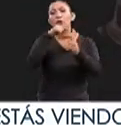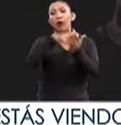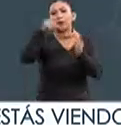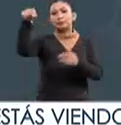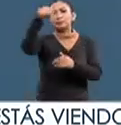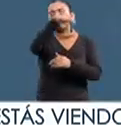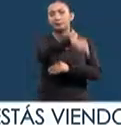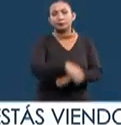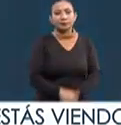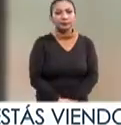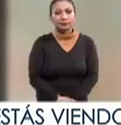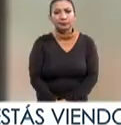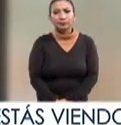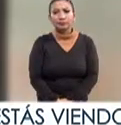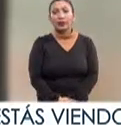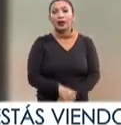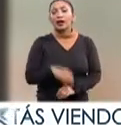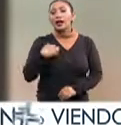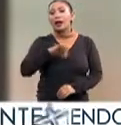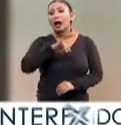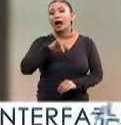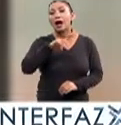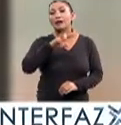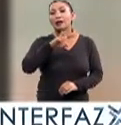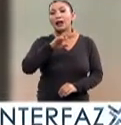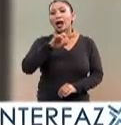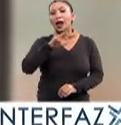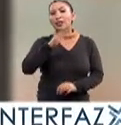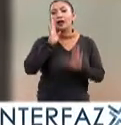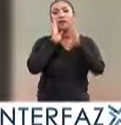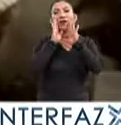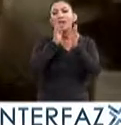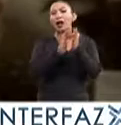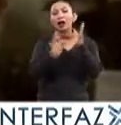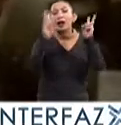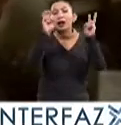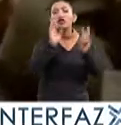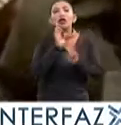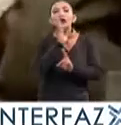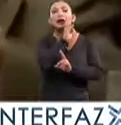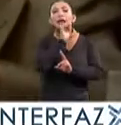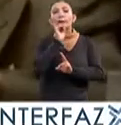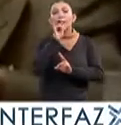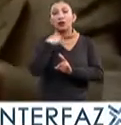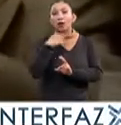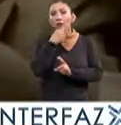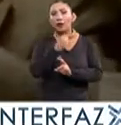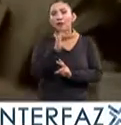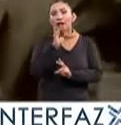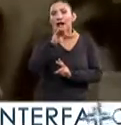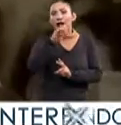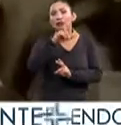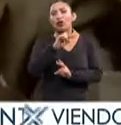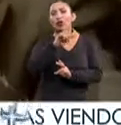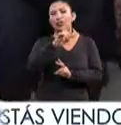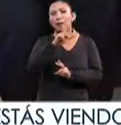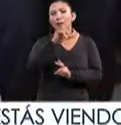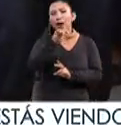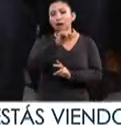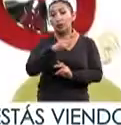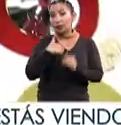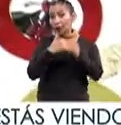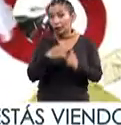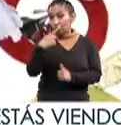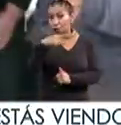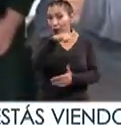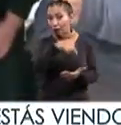presentaciones. Javier Aranda nos confiesa que ha leído Noticias del Imperio del autor Fernando del Paso. No te